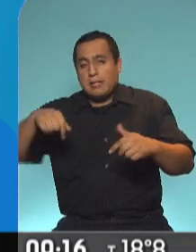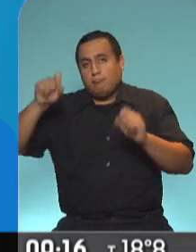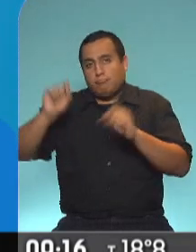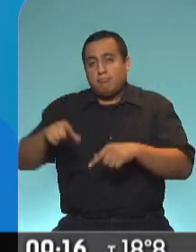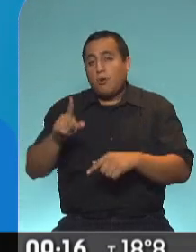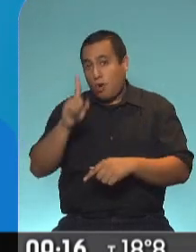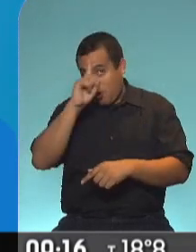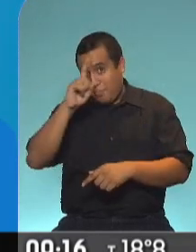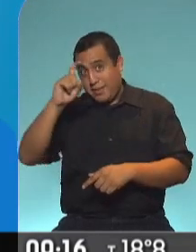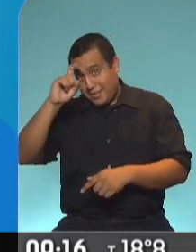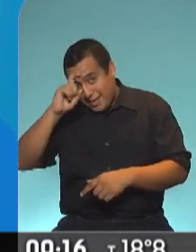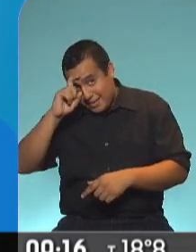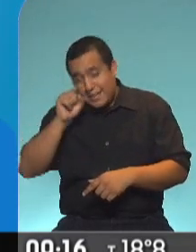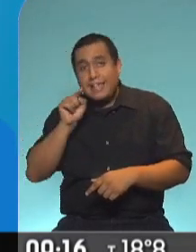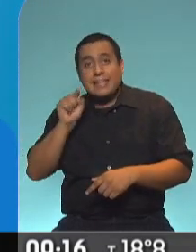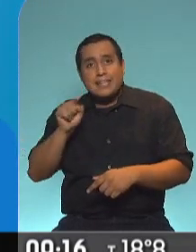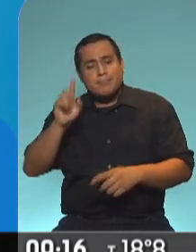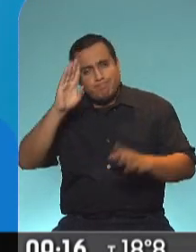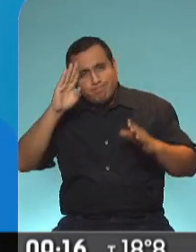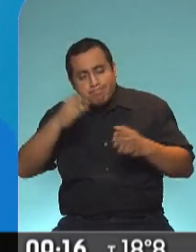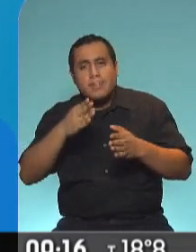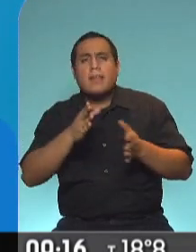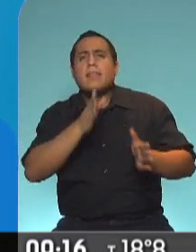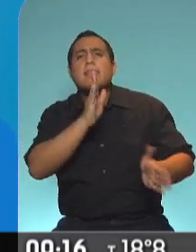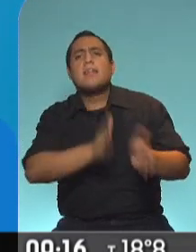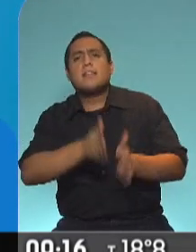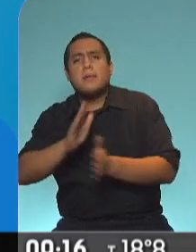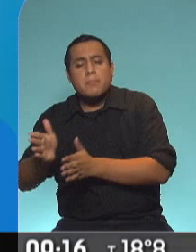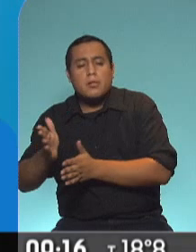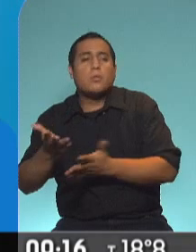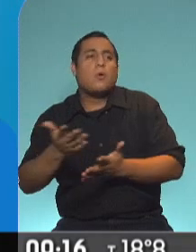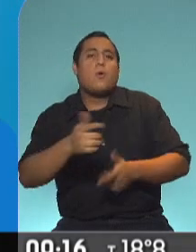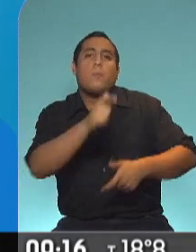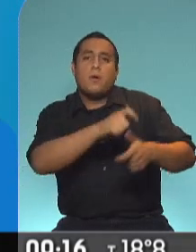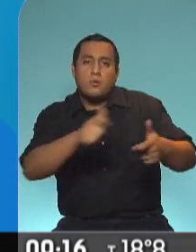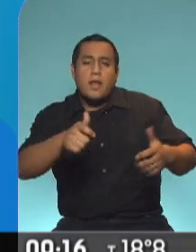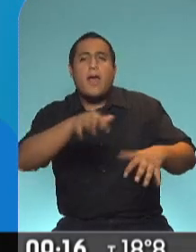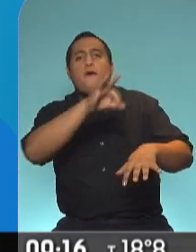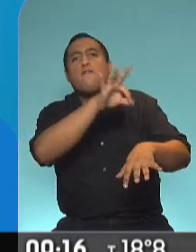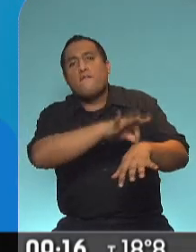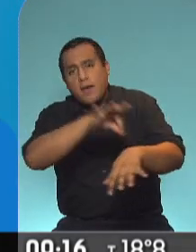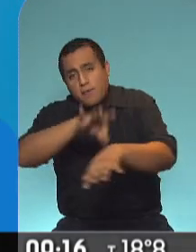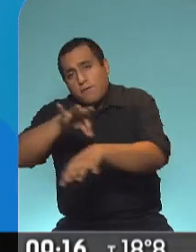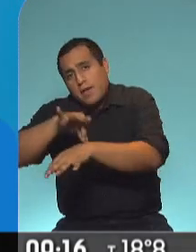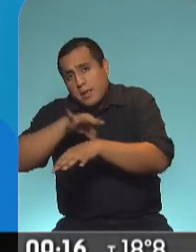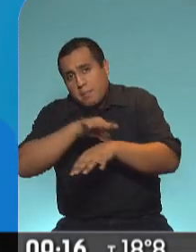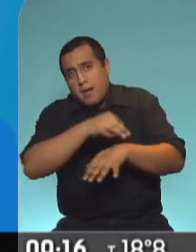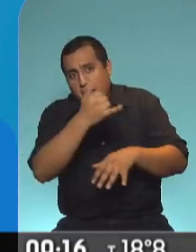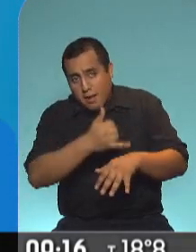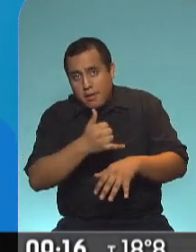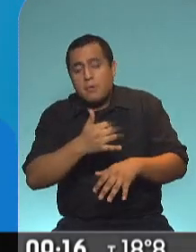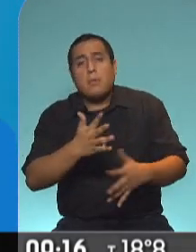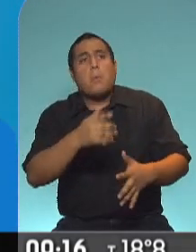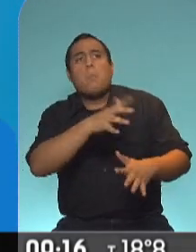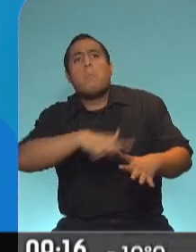especialmente dedica al tratamiento de pacientes con enfermedades de base que son